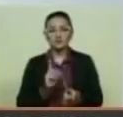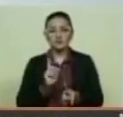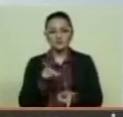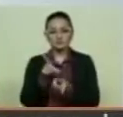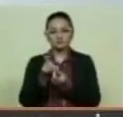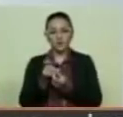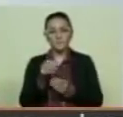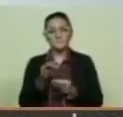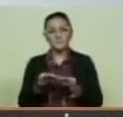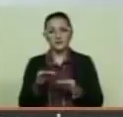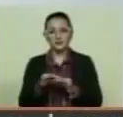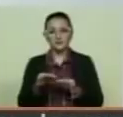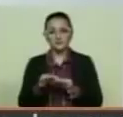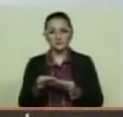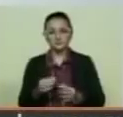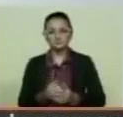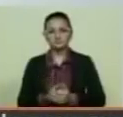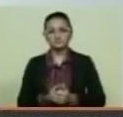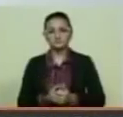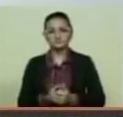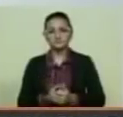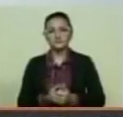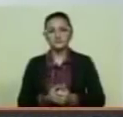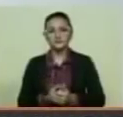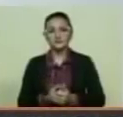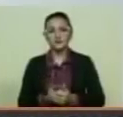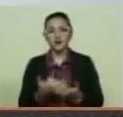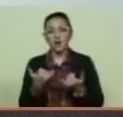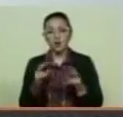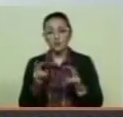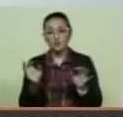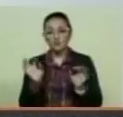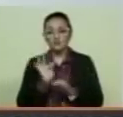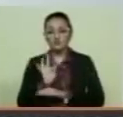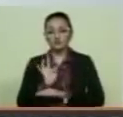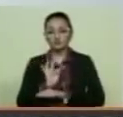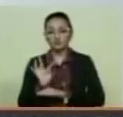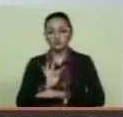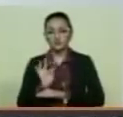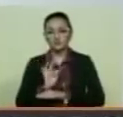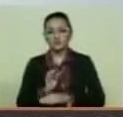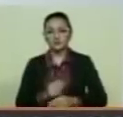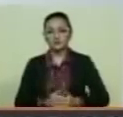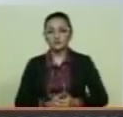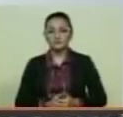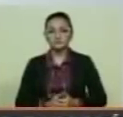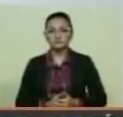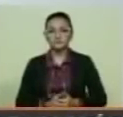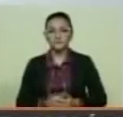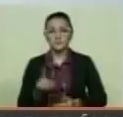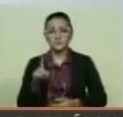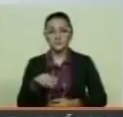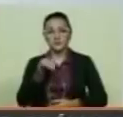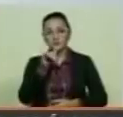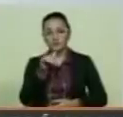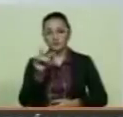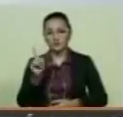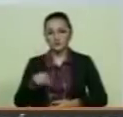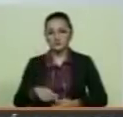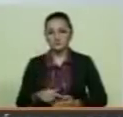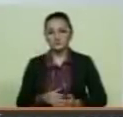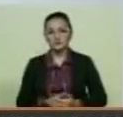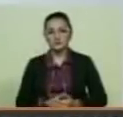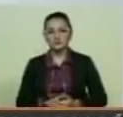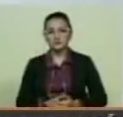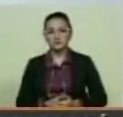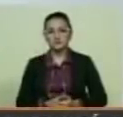en petro. Así que vamos a una nueva arquitectura, vamos a un nuevo funcionamiento. Queremos informar también, muy importante, por otra